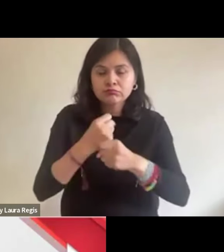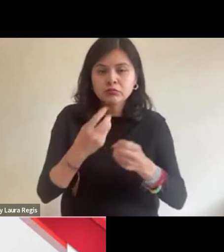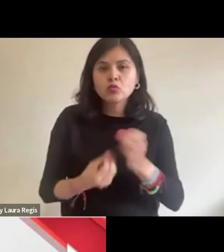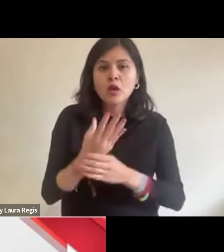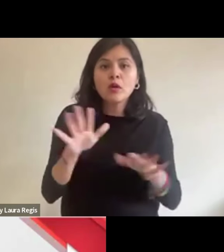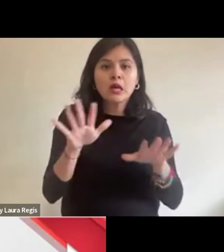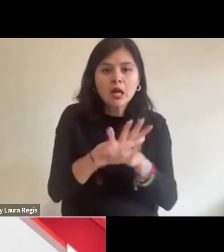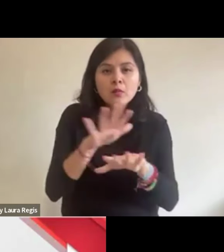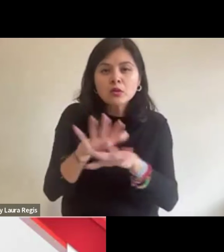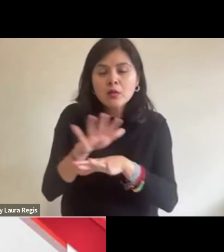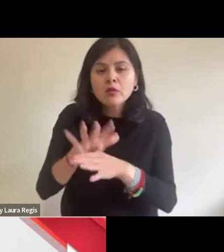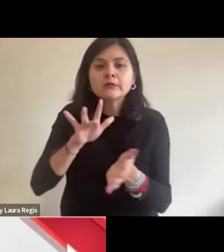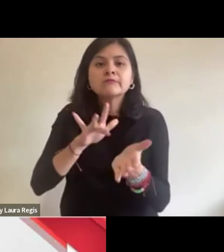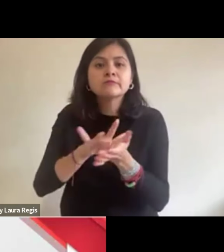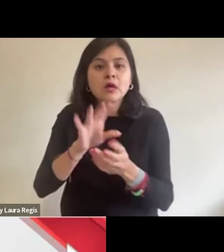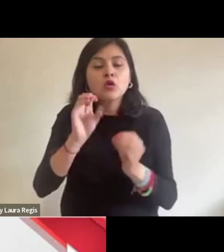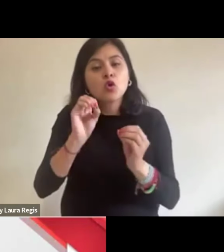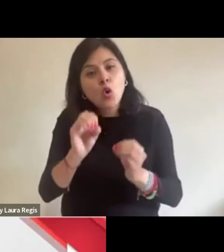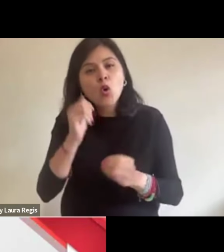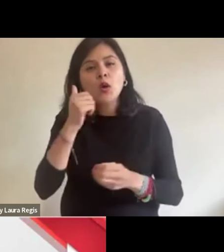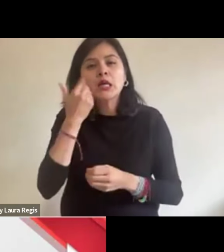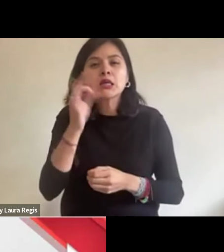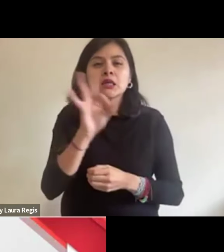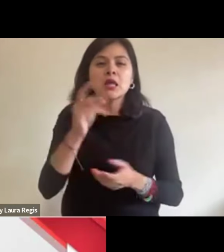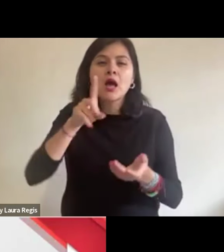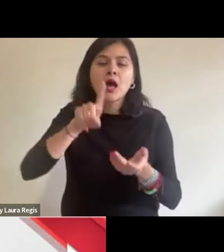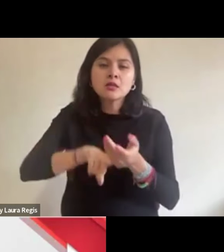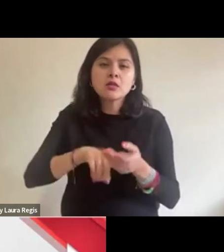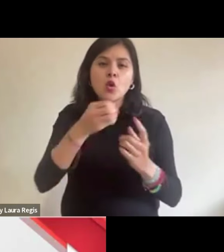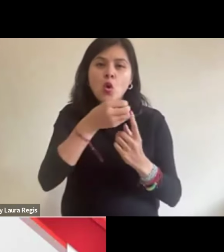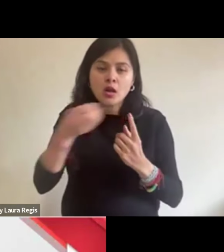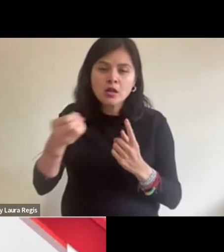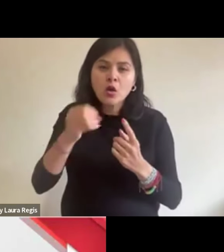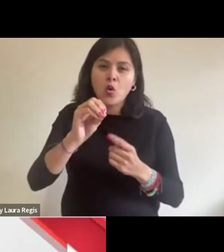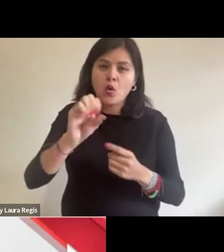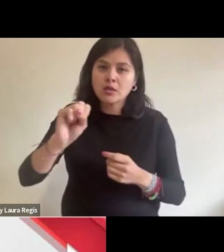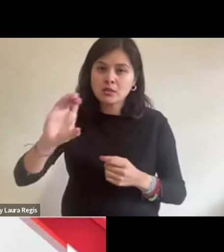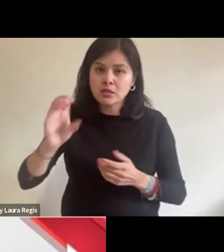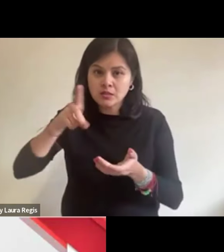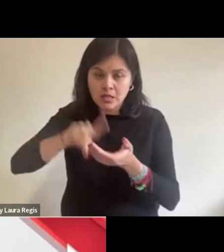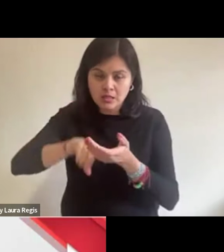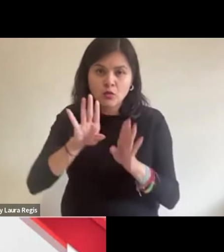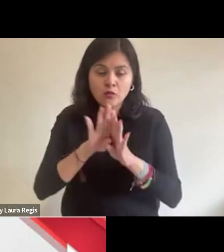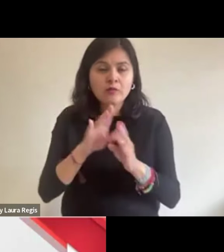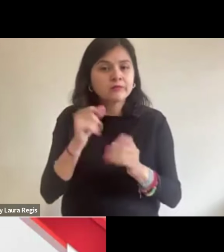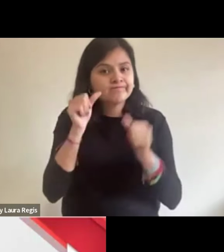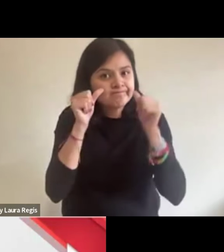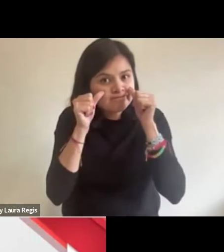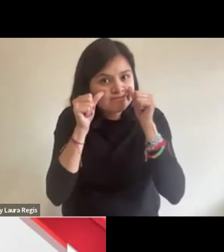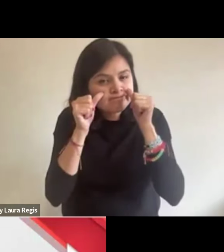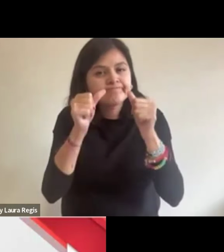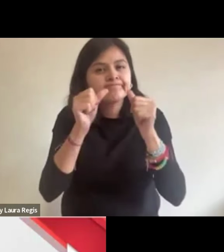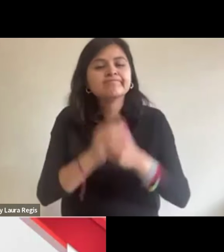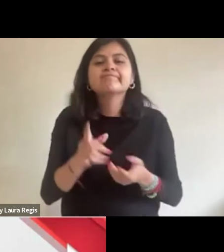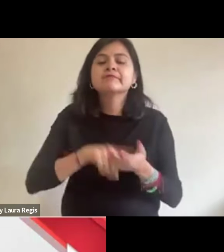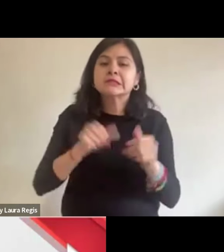están apoyando o que son directamente para organizaciones de la sociedad civil. Así que por favor estén pendientes y